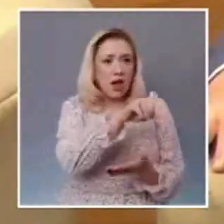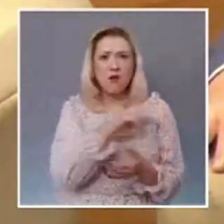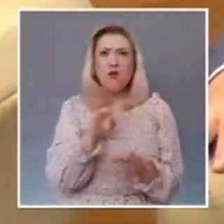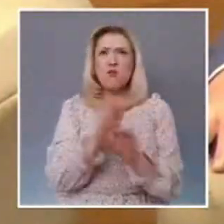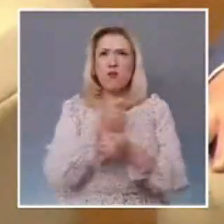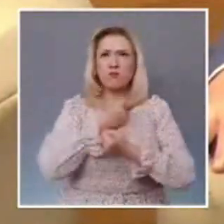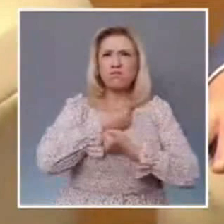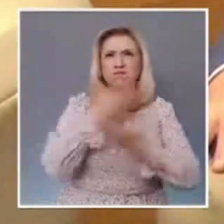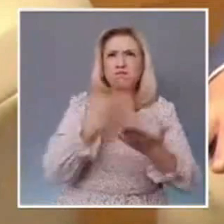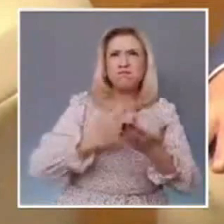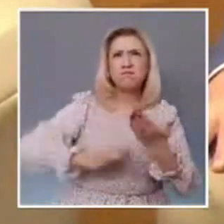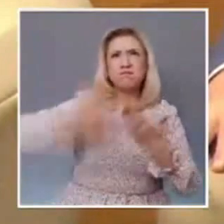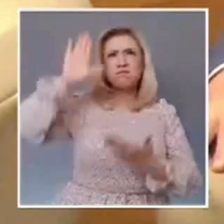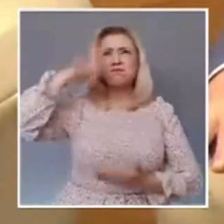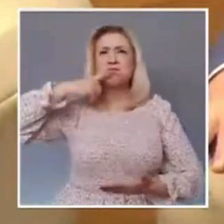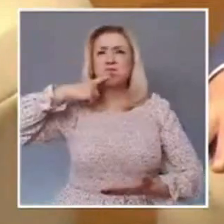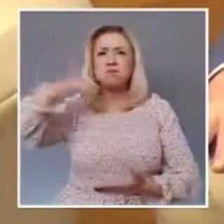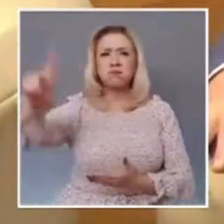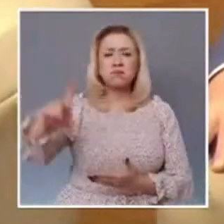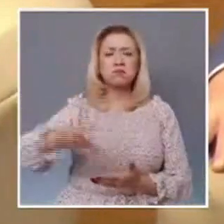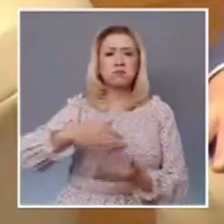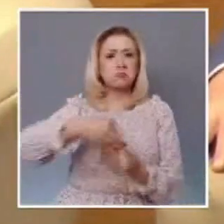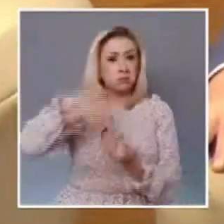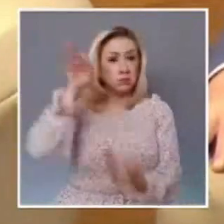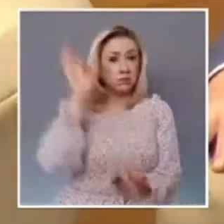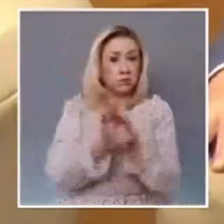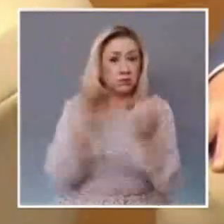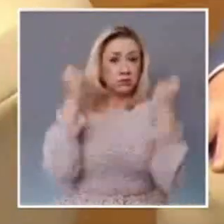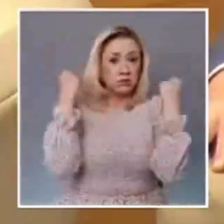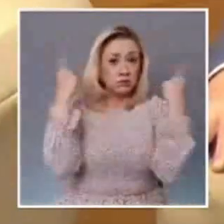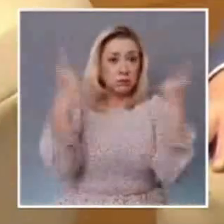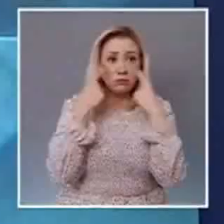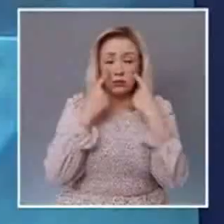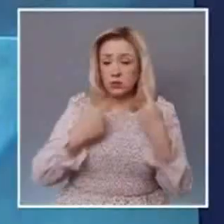fíjense también qué personas hay en nuestra comunidad, inspiradoras.